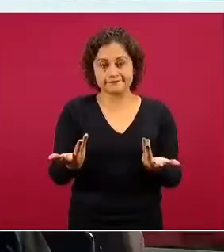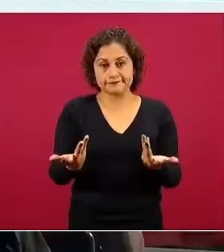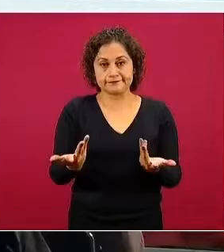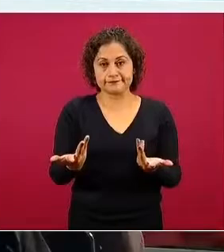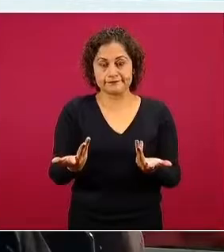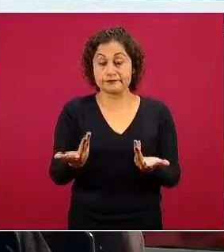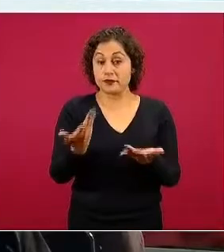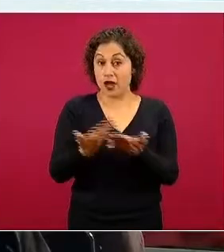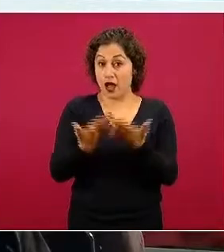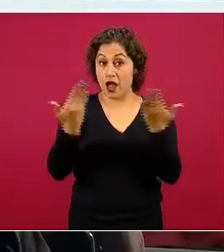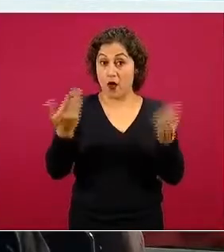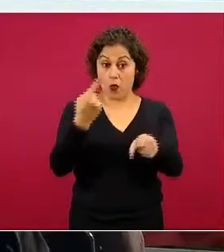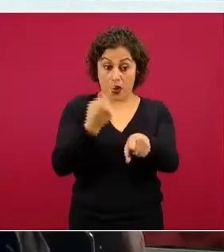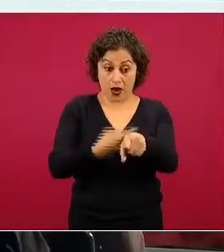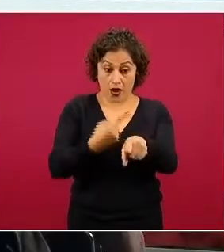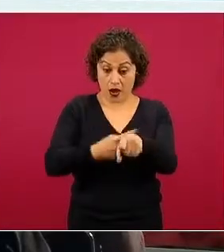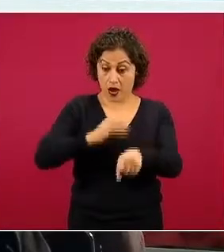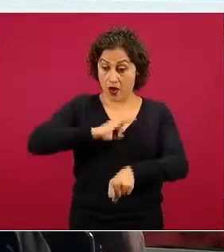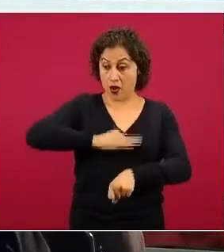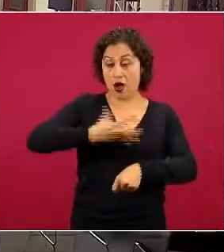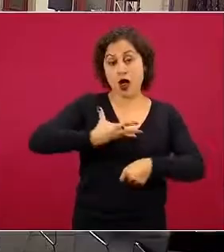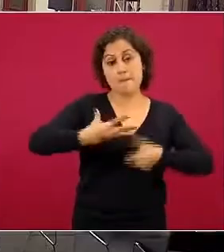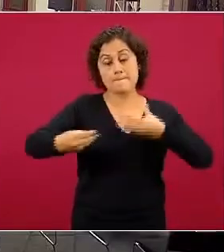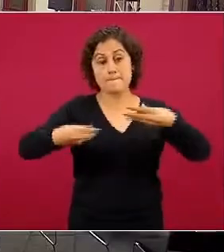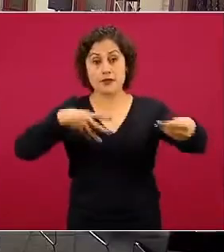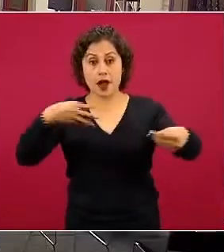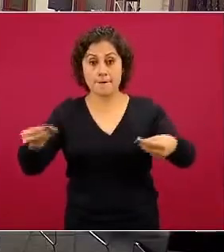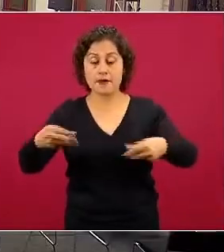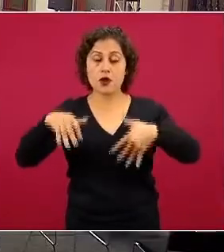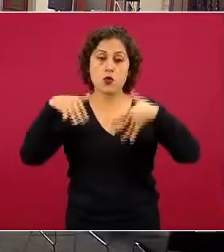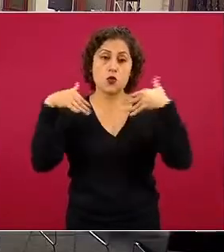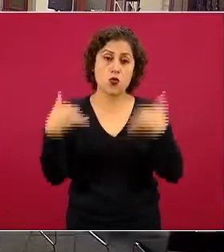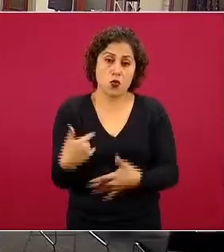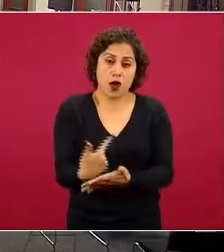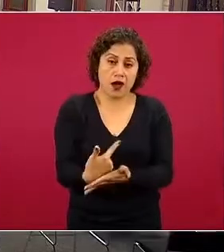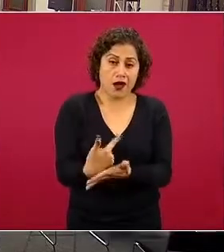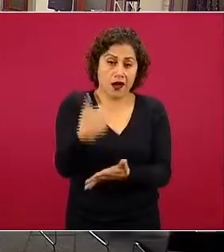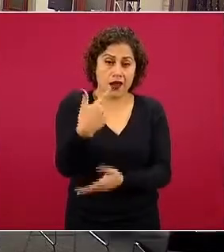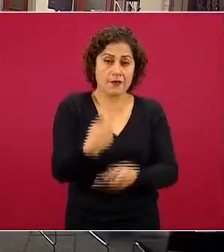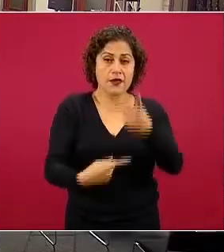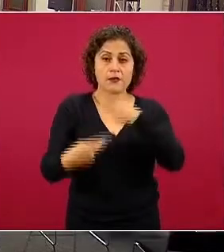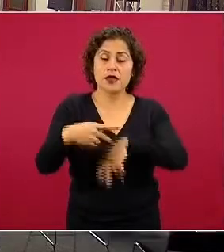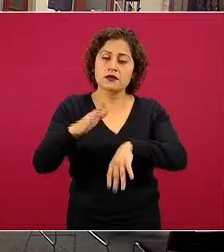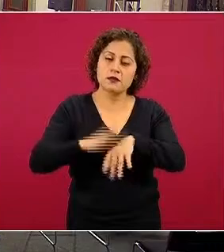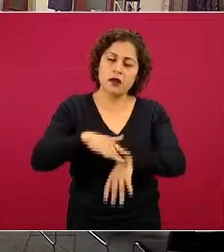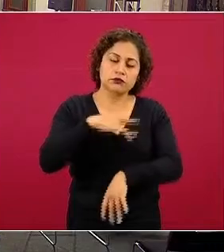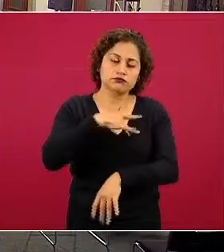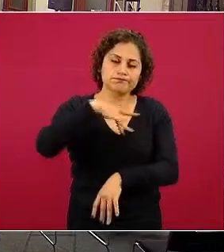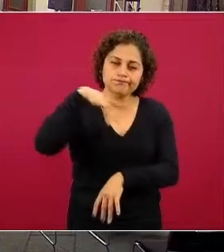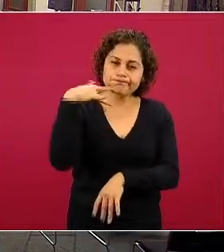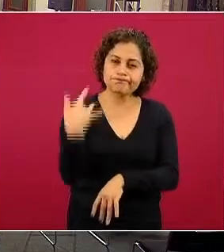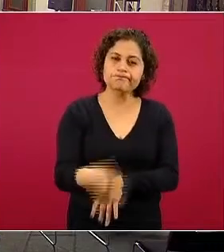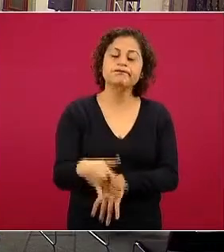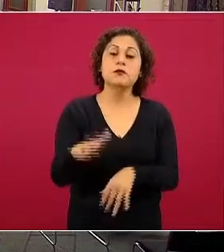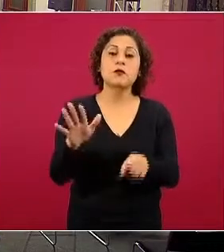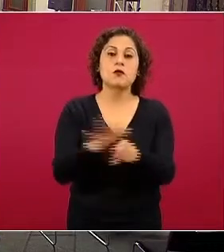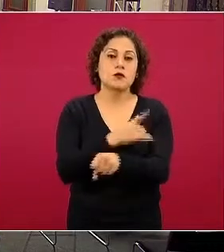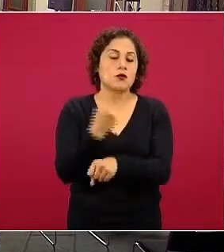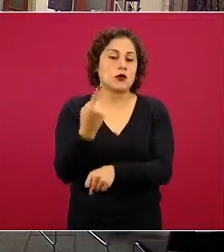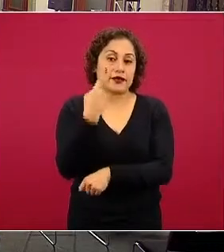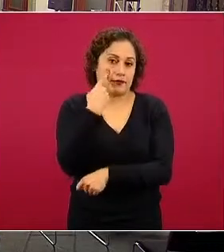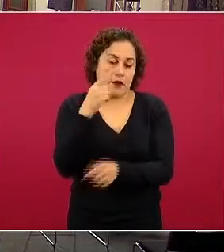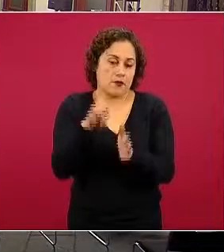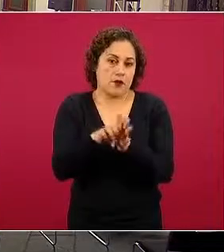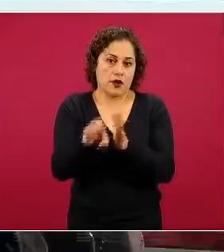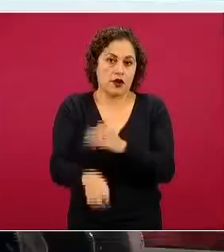la COVID ha agravado aún más el sentimiento, el duelo, dado que una persona que acude a